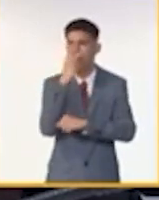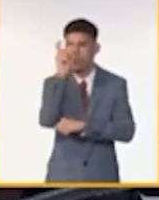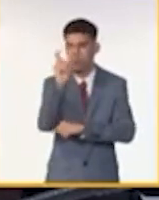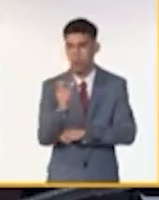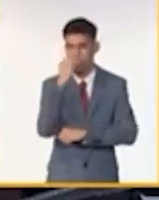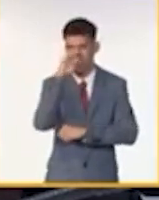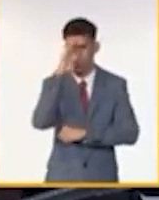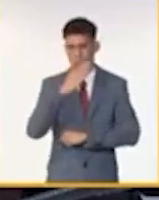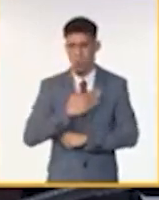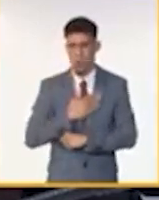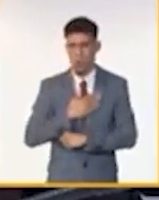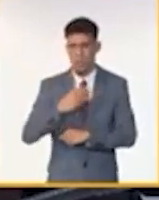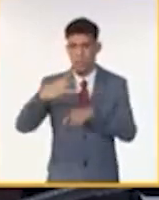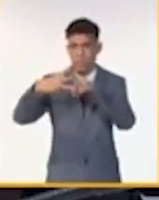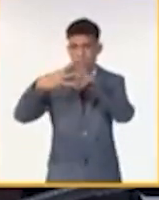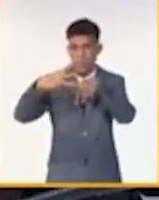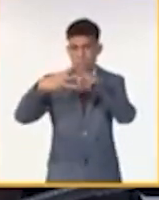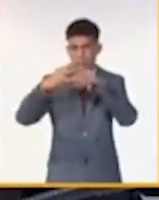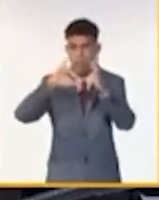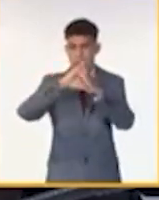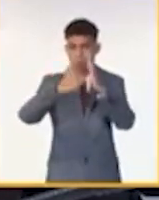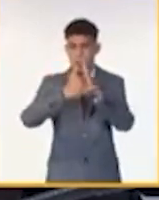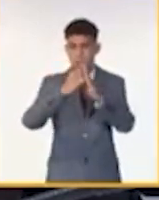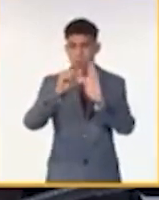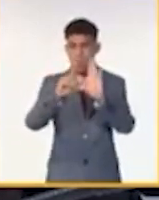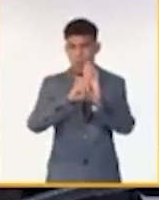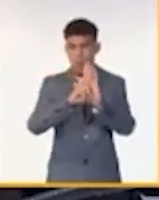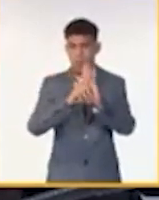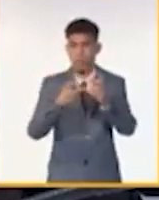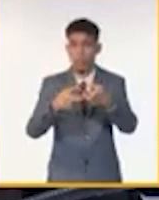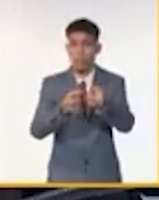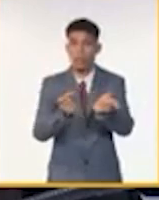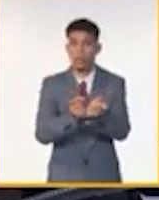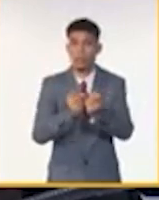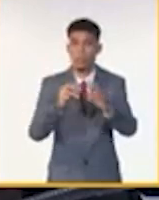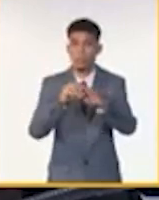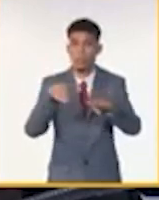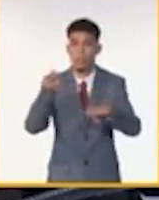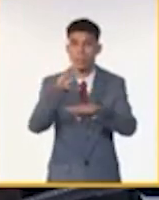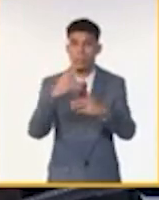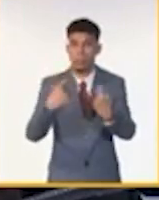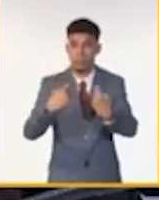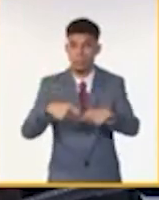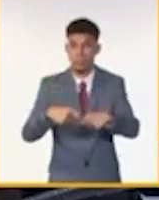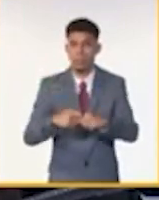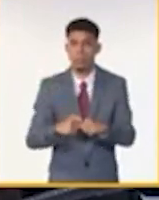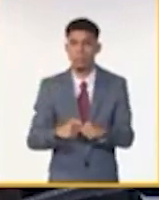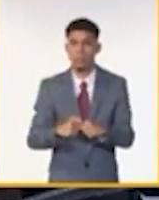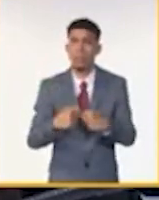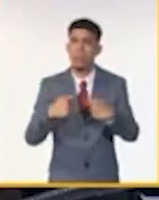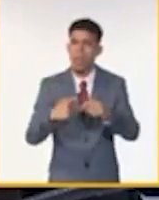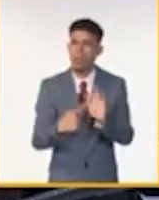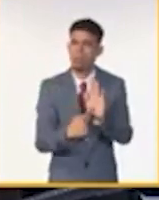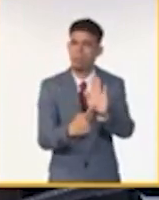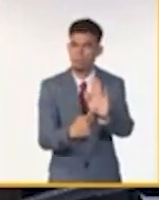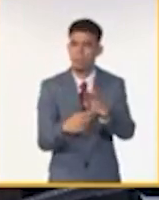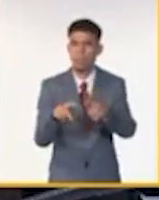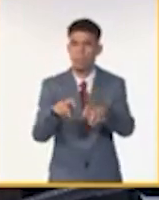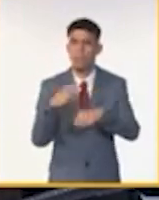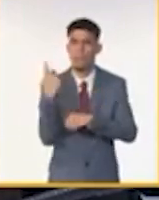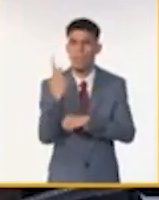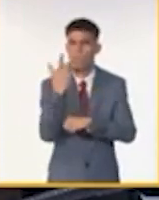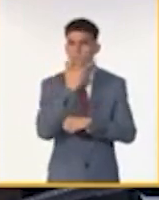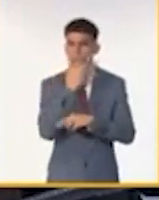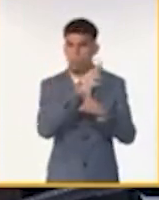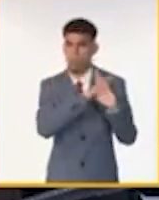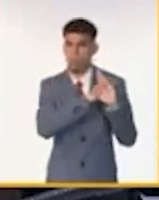proyectos de leyes el consejo de ministros decidió que la presentación a la asamblea y la discusión estuviera a cargo de